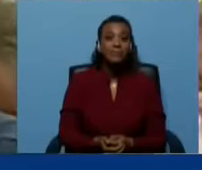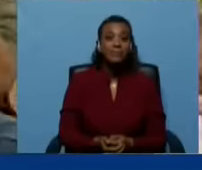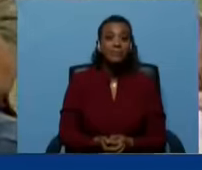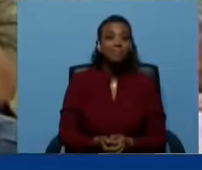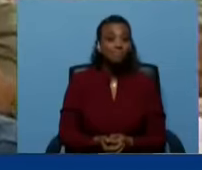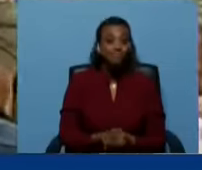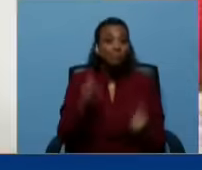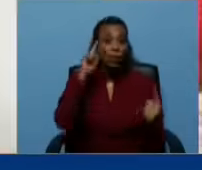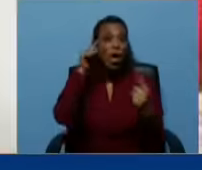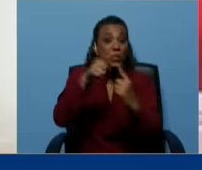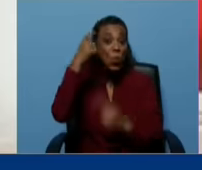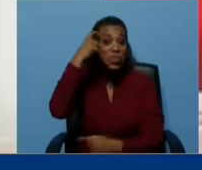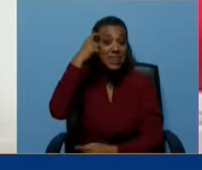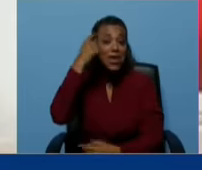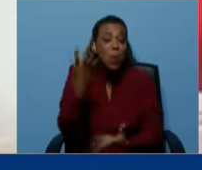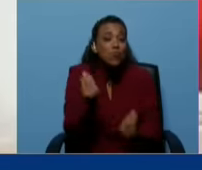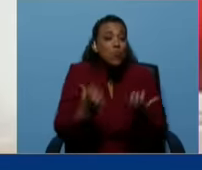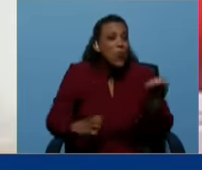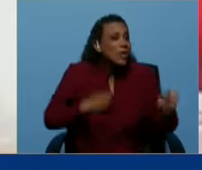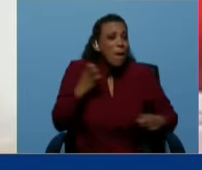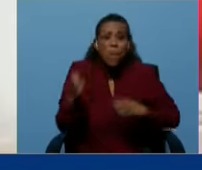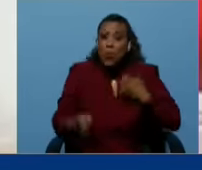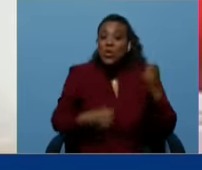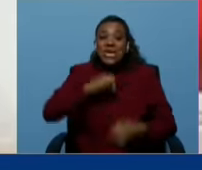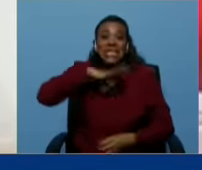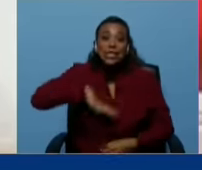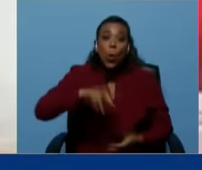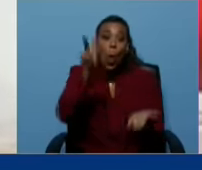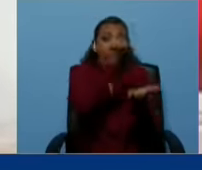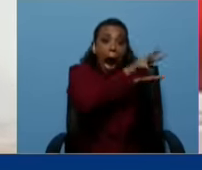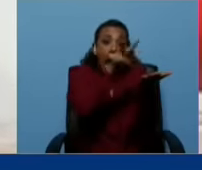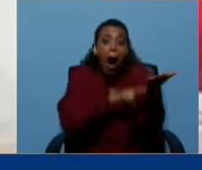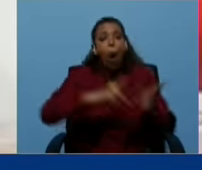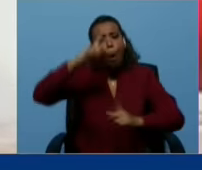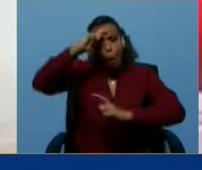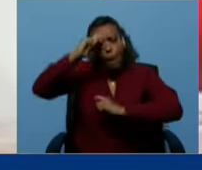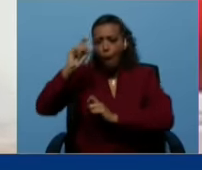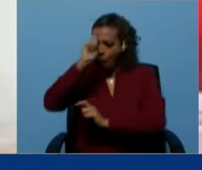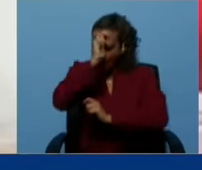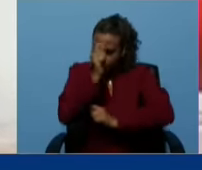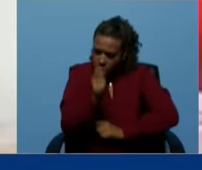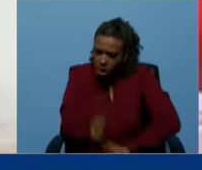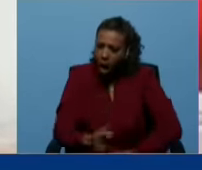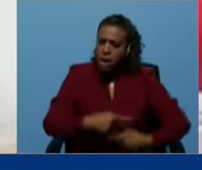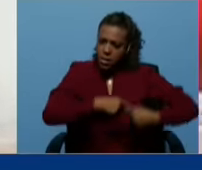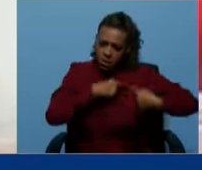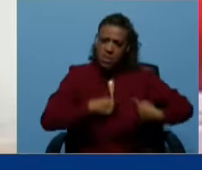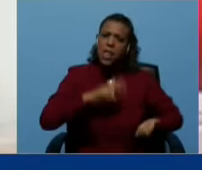Por eso es un día de mucha emoción, de homenaje sincero desde el corazón.